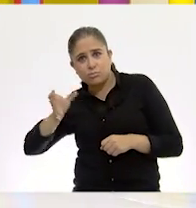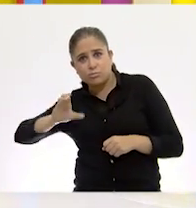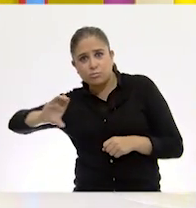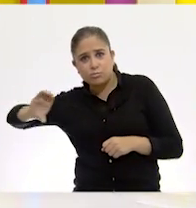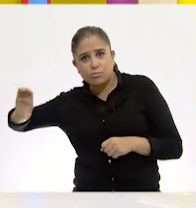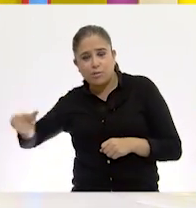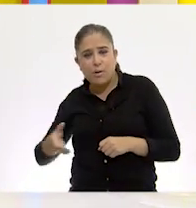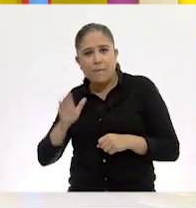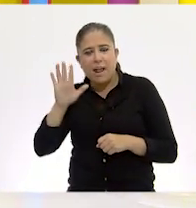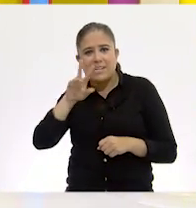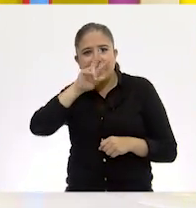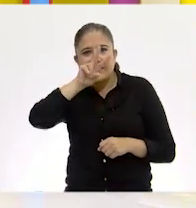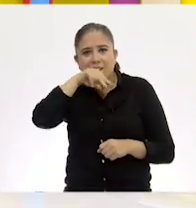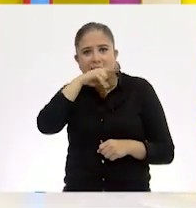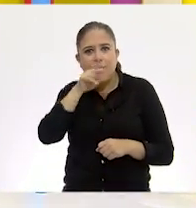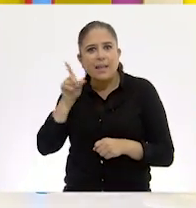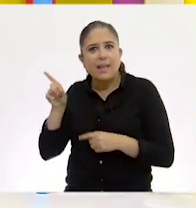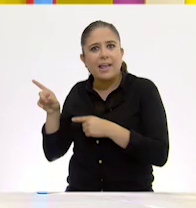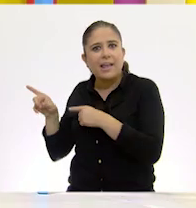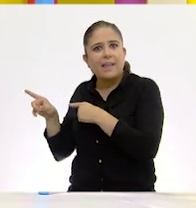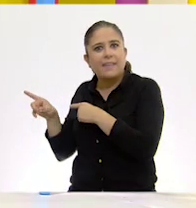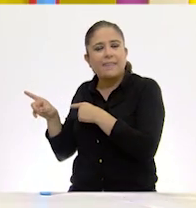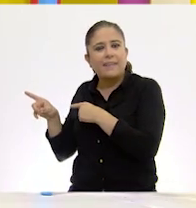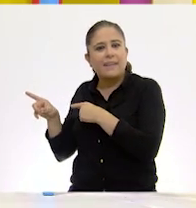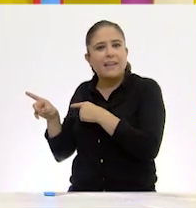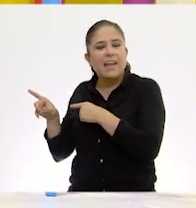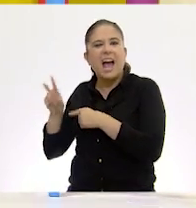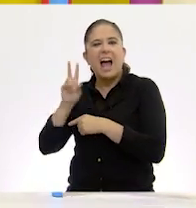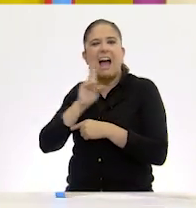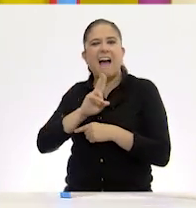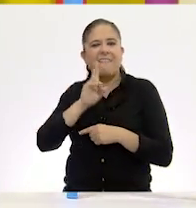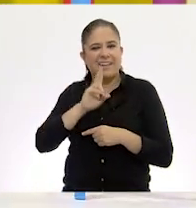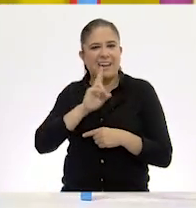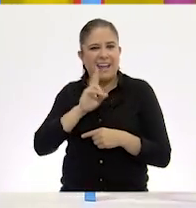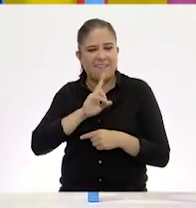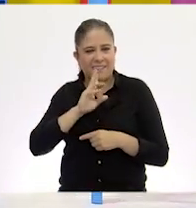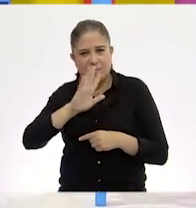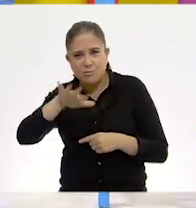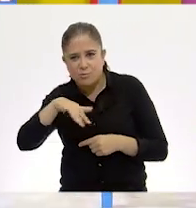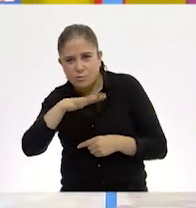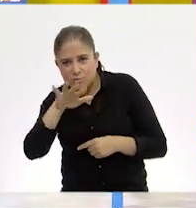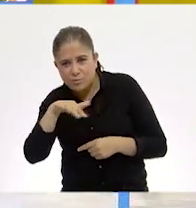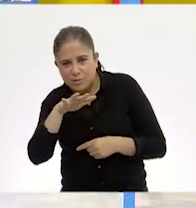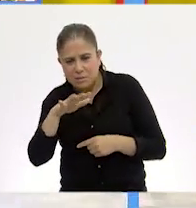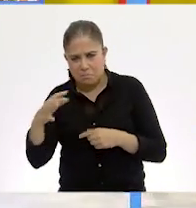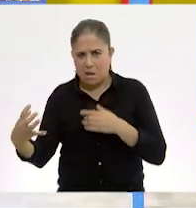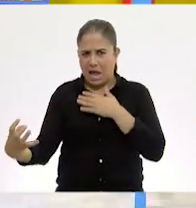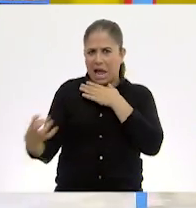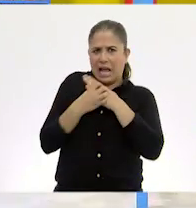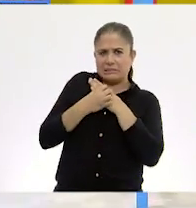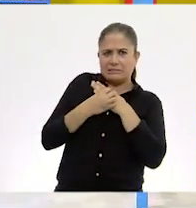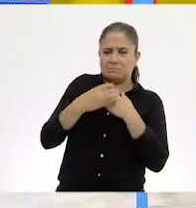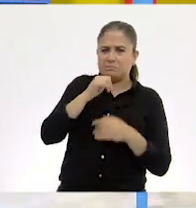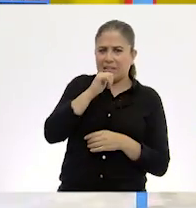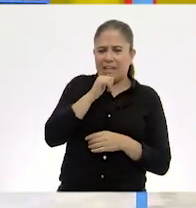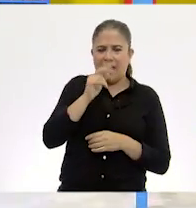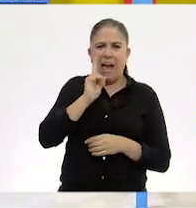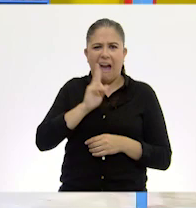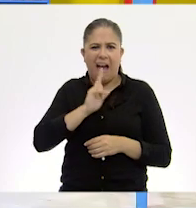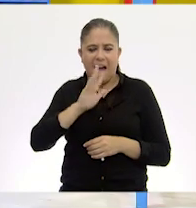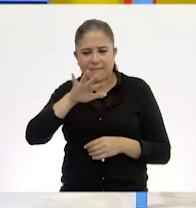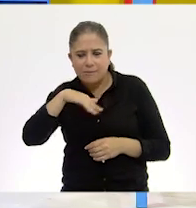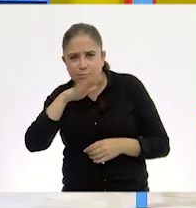curvo como una serpiente y, bueno, a ver, les voy a no hacer te caso. Va a morder. Y cierto, no me va a morder, esperemos. A